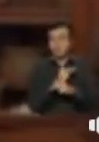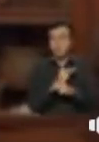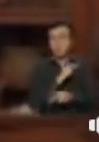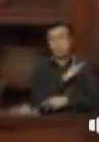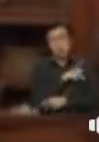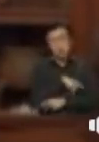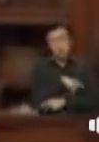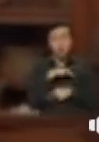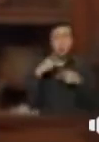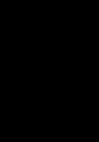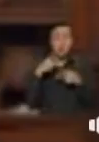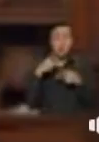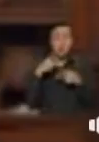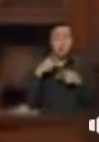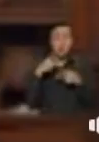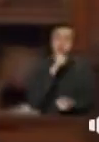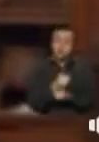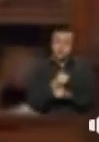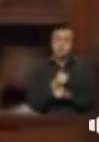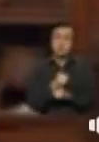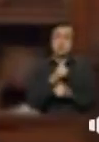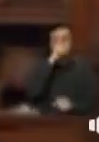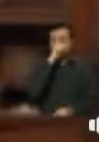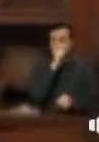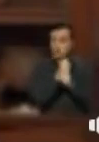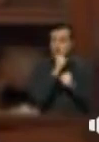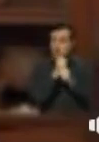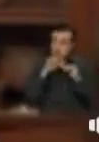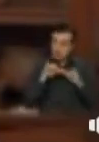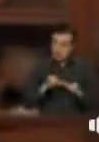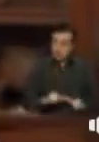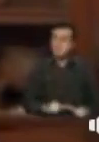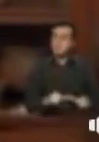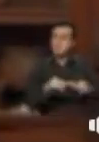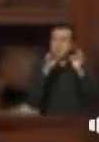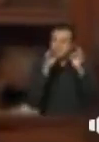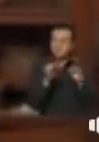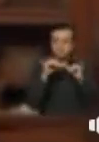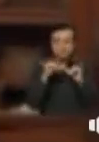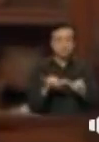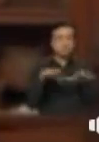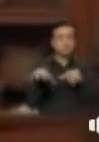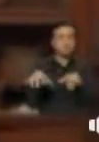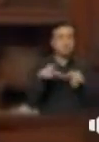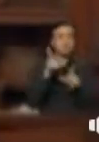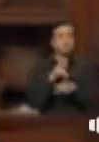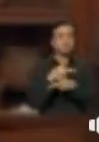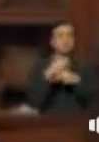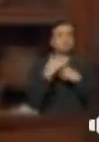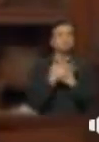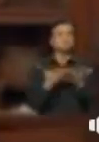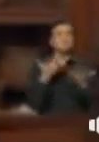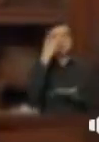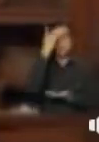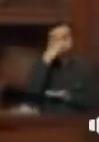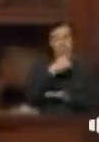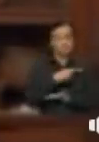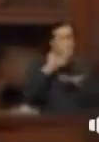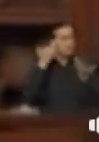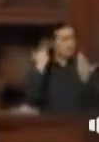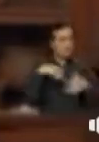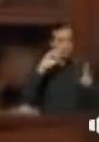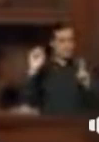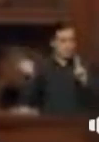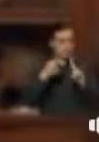personal. Por eso, y para garantizar el empleo a los ecuatorianos y la continuidad de las actividades productivas, he decidido.